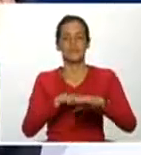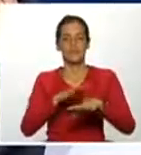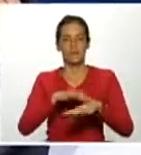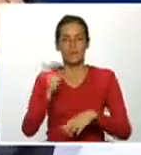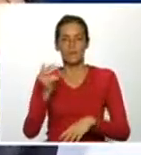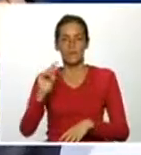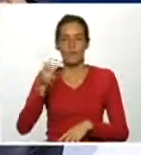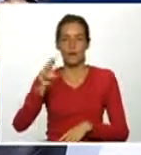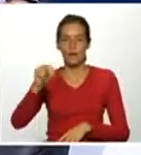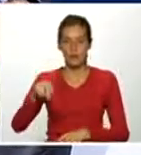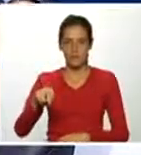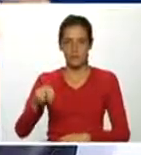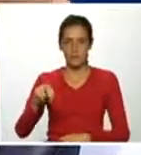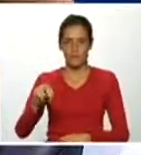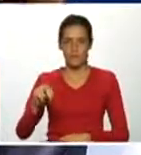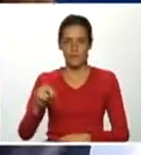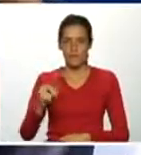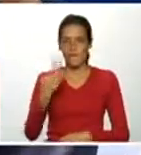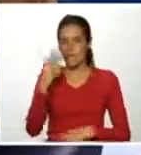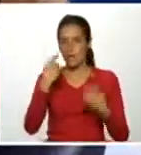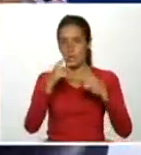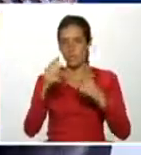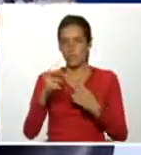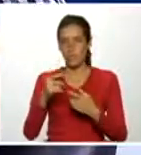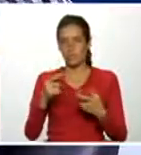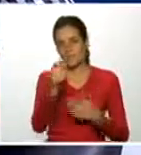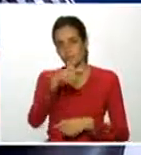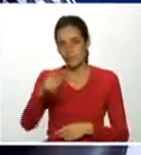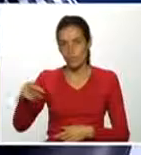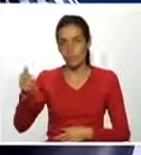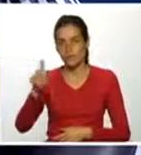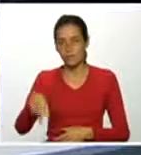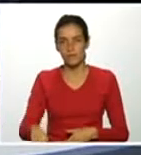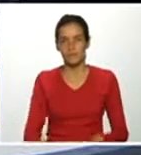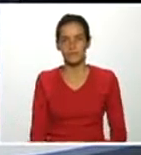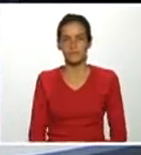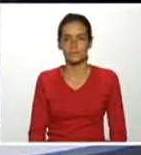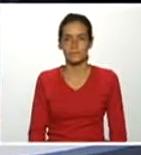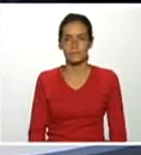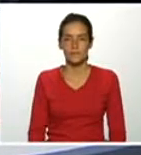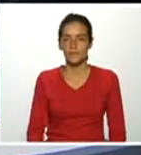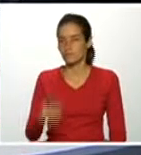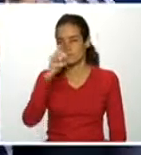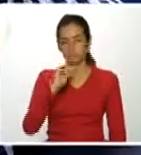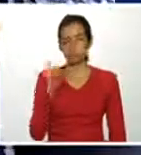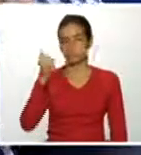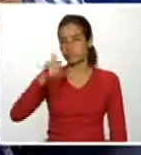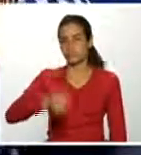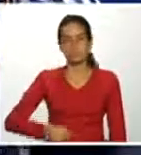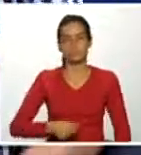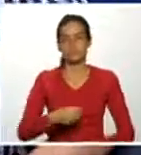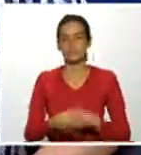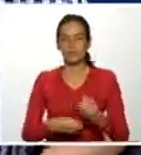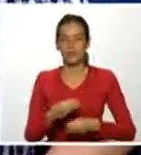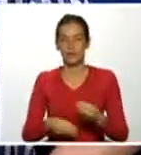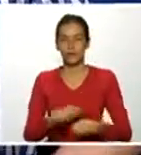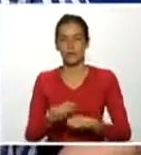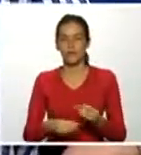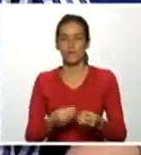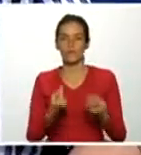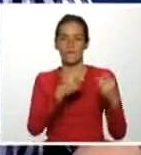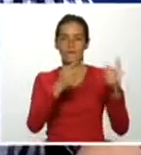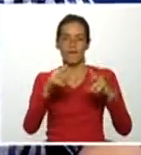Joan, que junto a otros compañeros, también durante muchos años venían planteando este